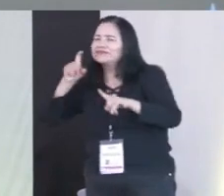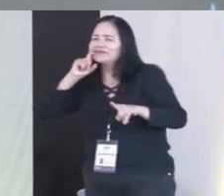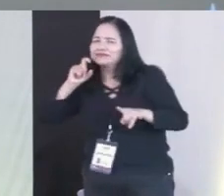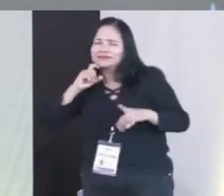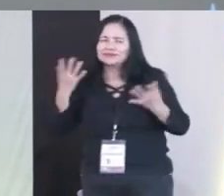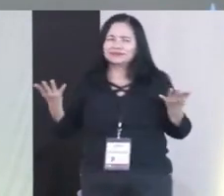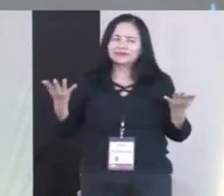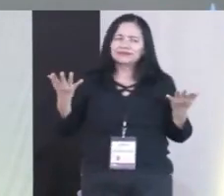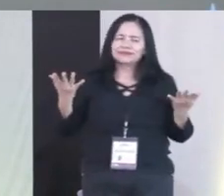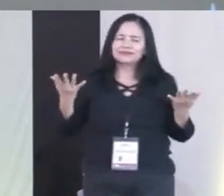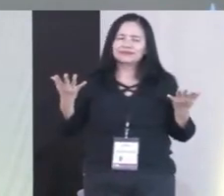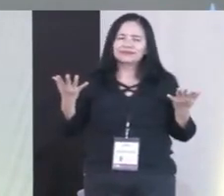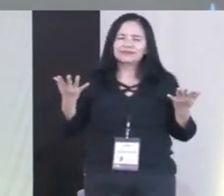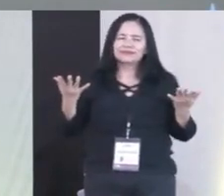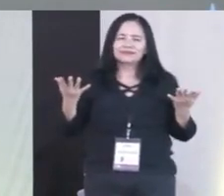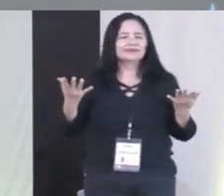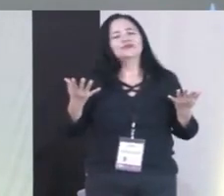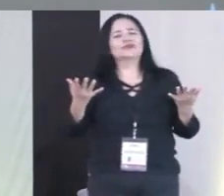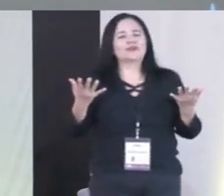Oscila entre lo que son